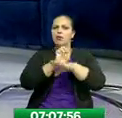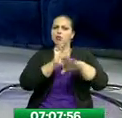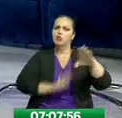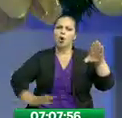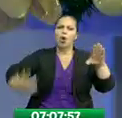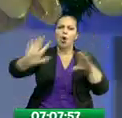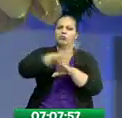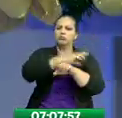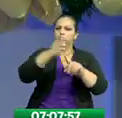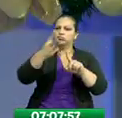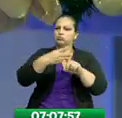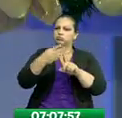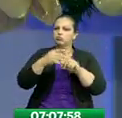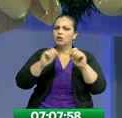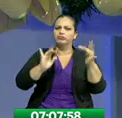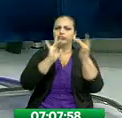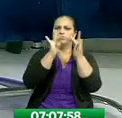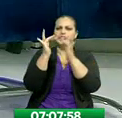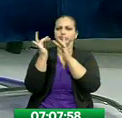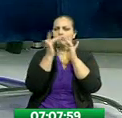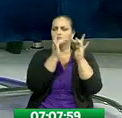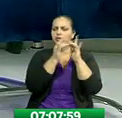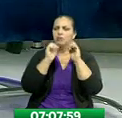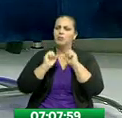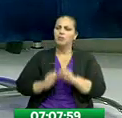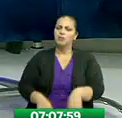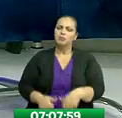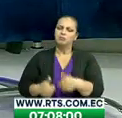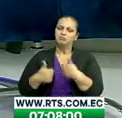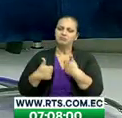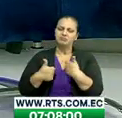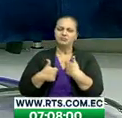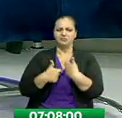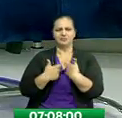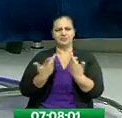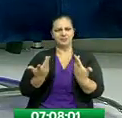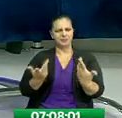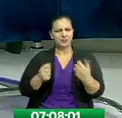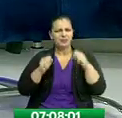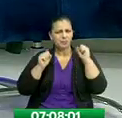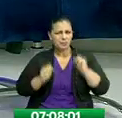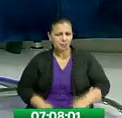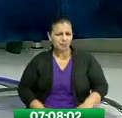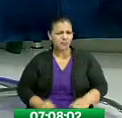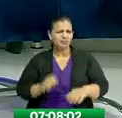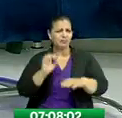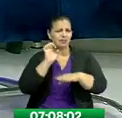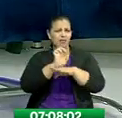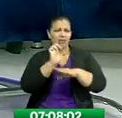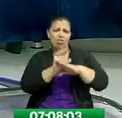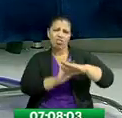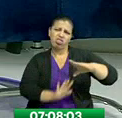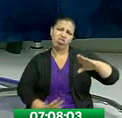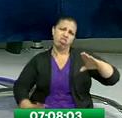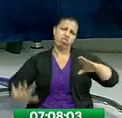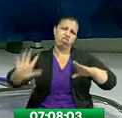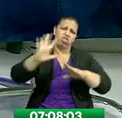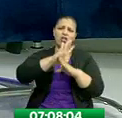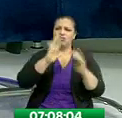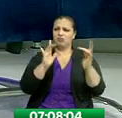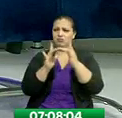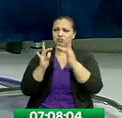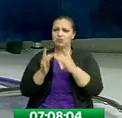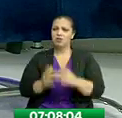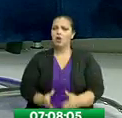esa conectividad. En ese sentido, ministro, ¿qué esfuerzos paralelos están haciendo para garantizar que esa conectividad sea efectiva y de